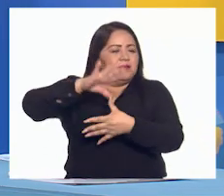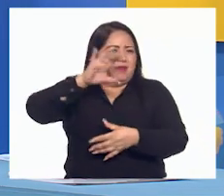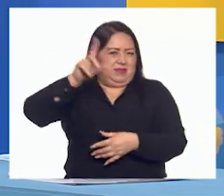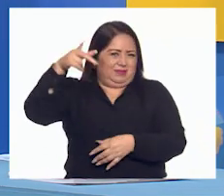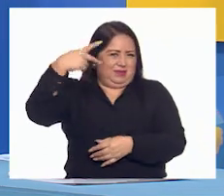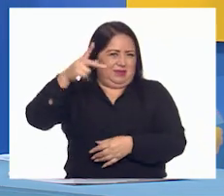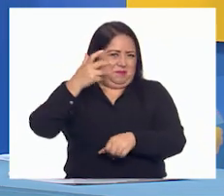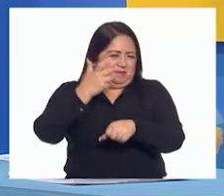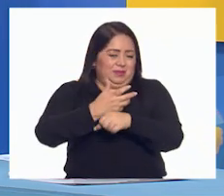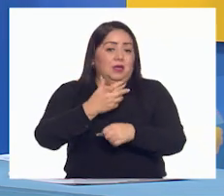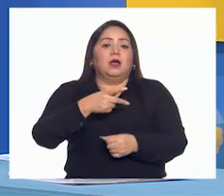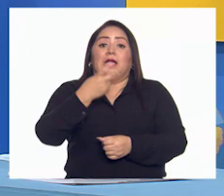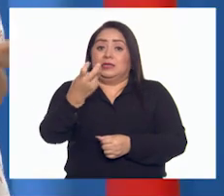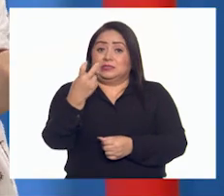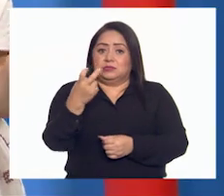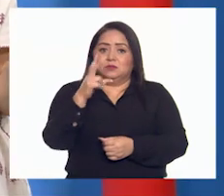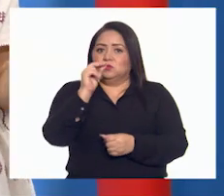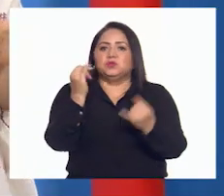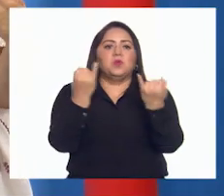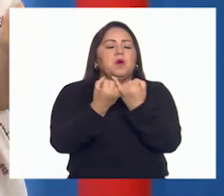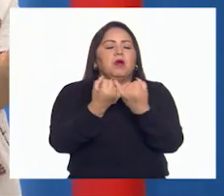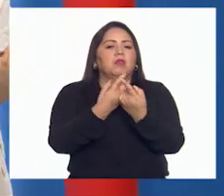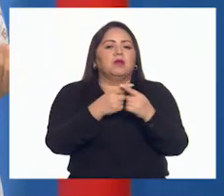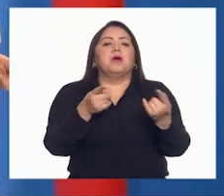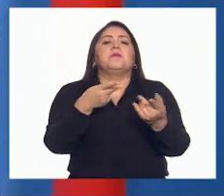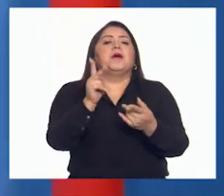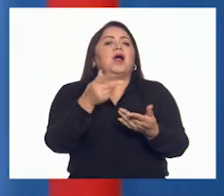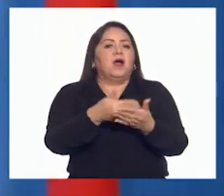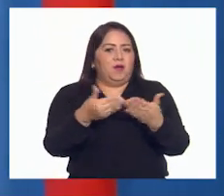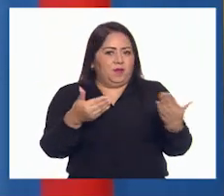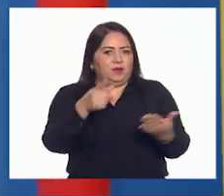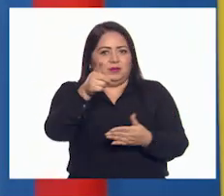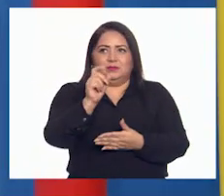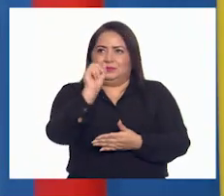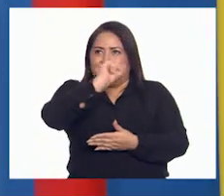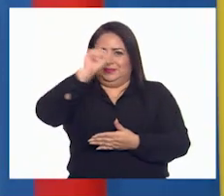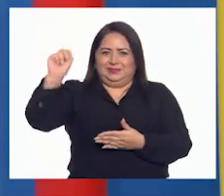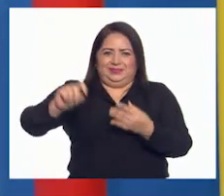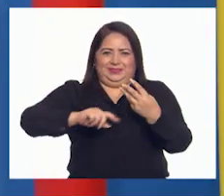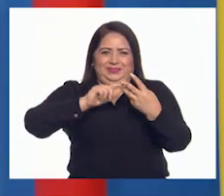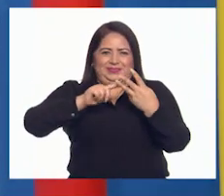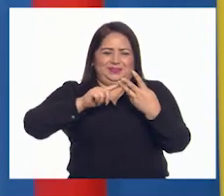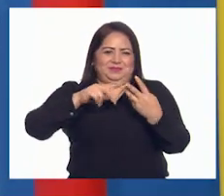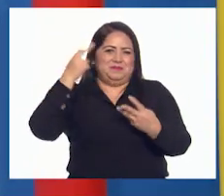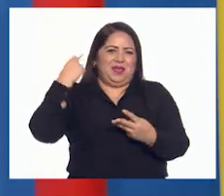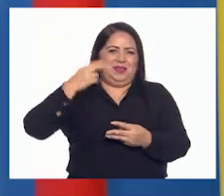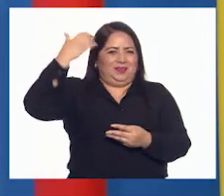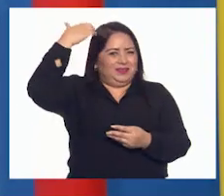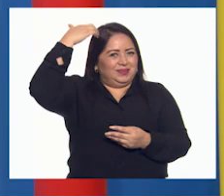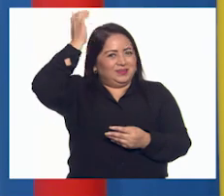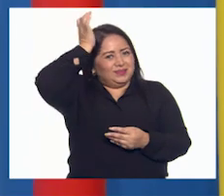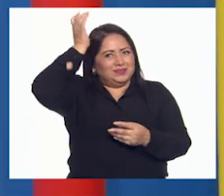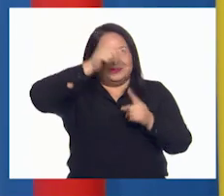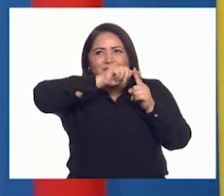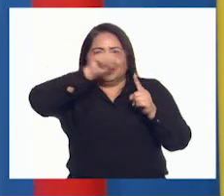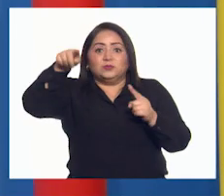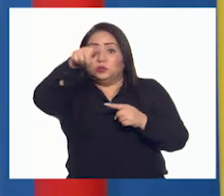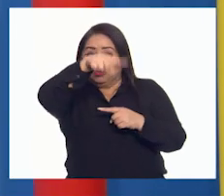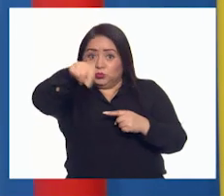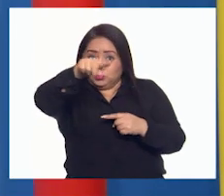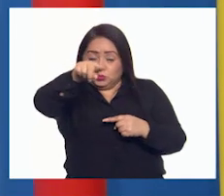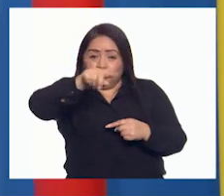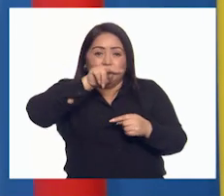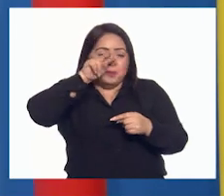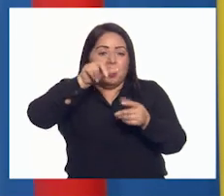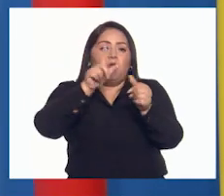es, Jenny. Nada volvería a ser igual. ¿Qué les parece si marcamos el tercer viaje de Colón? Ustedes en casa lo marcan